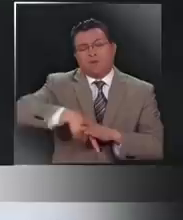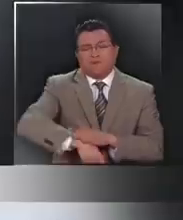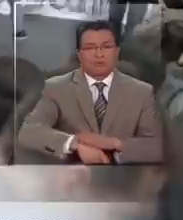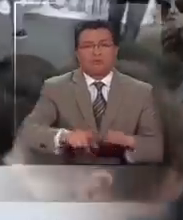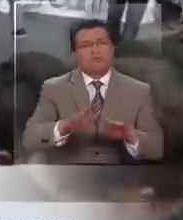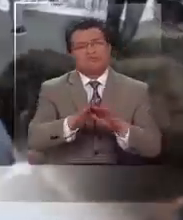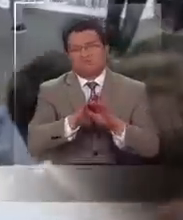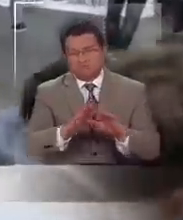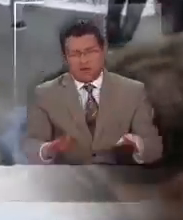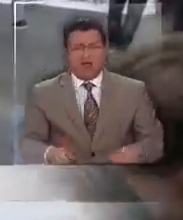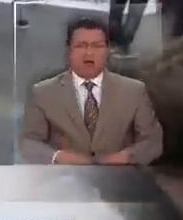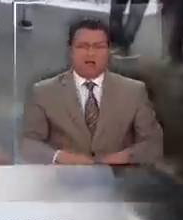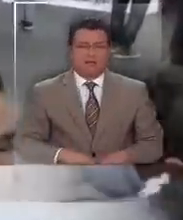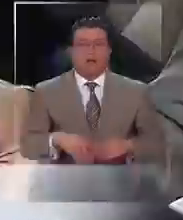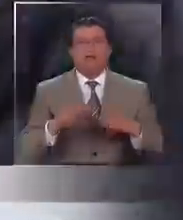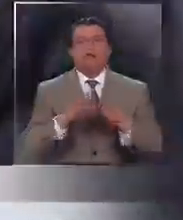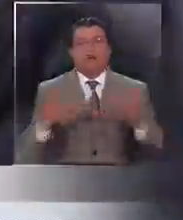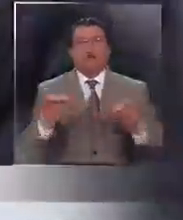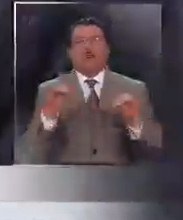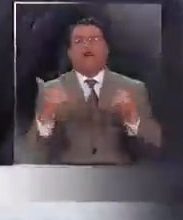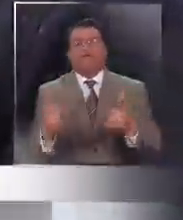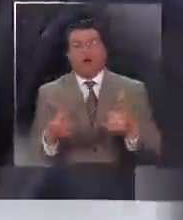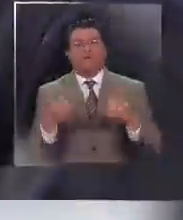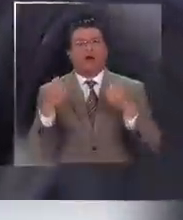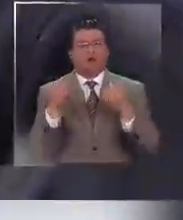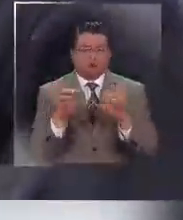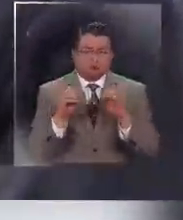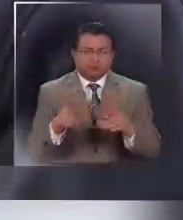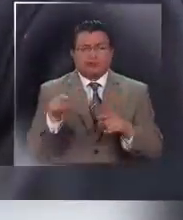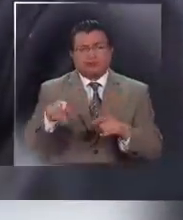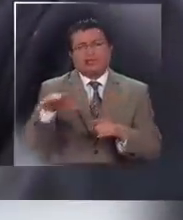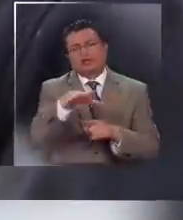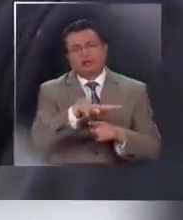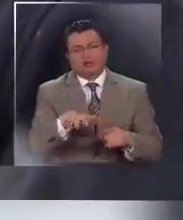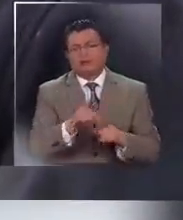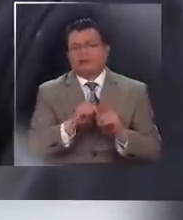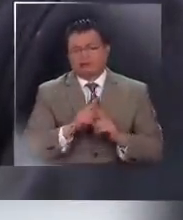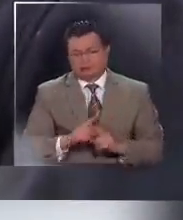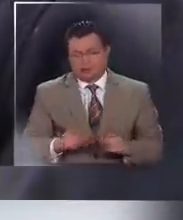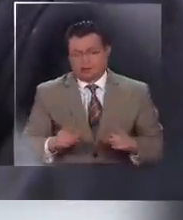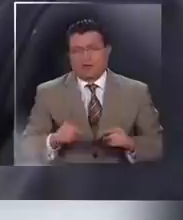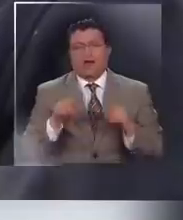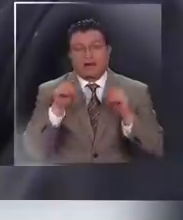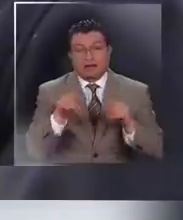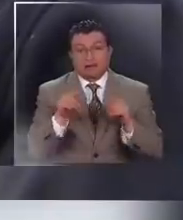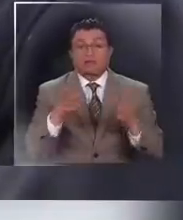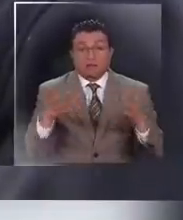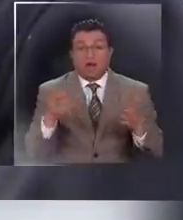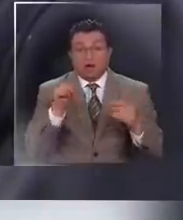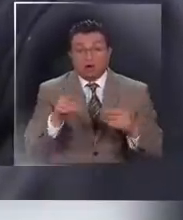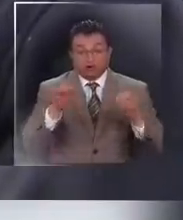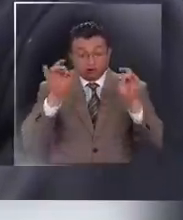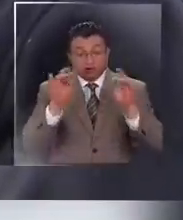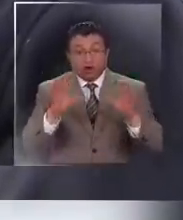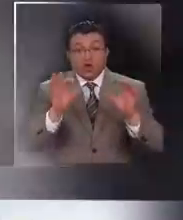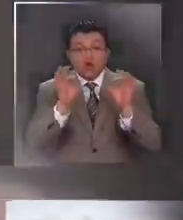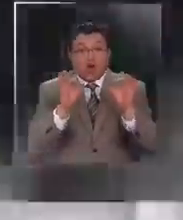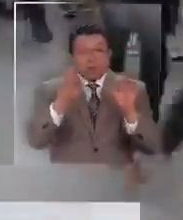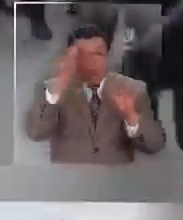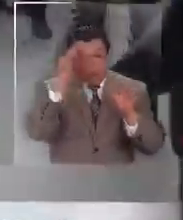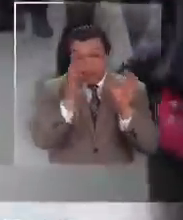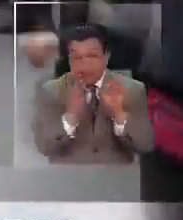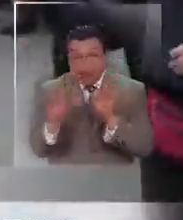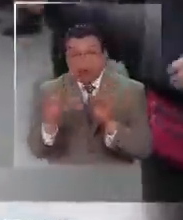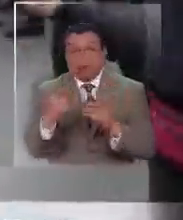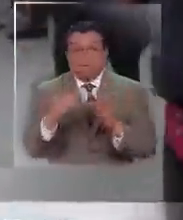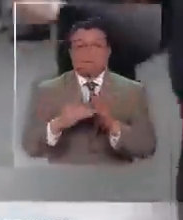ridiculizado. La cantidad de bromas que se producen respecto a esta situación hace que quede claro que el sentido común en Chile impera.